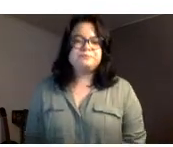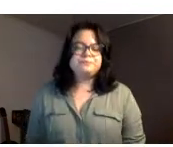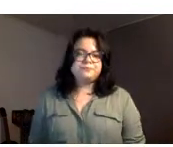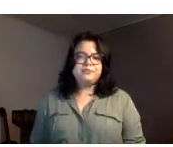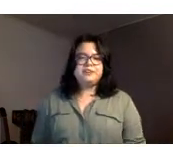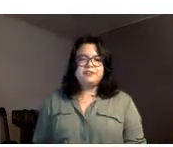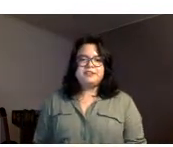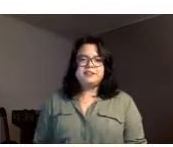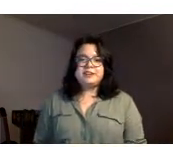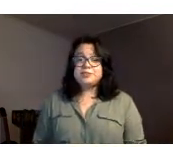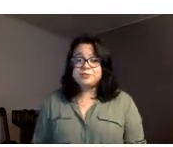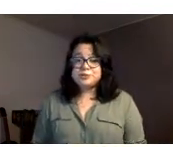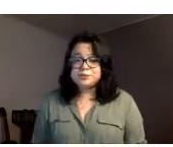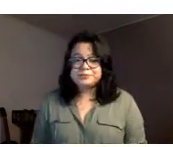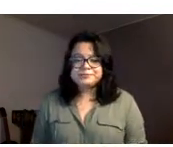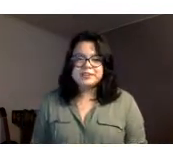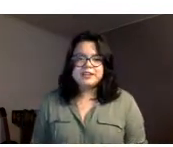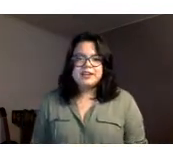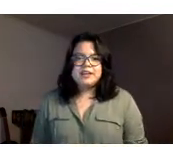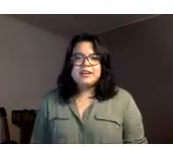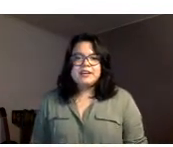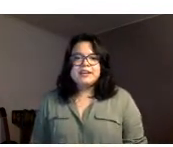resultó